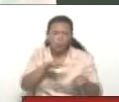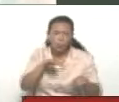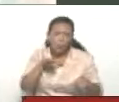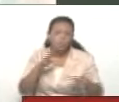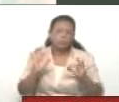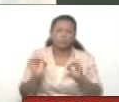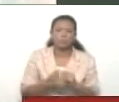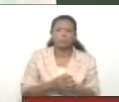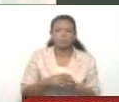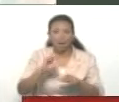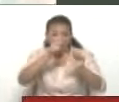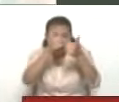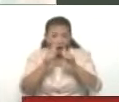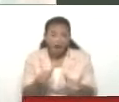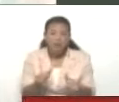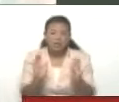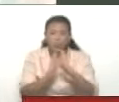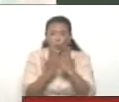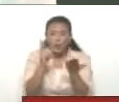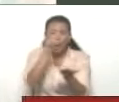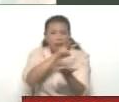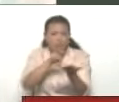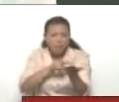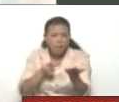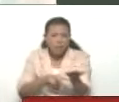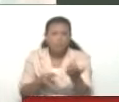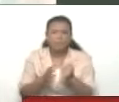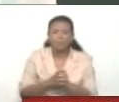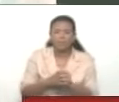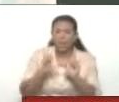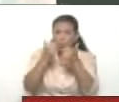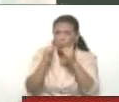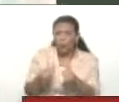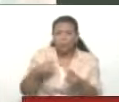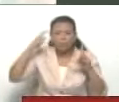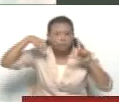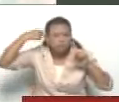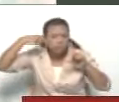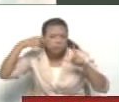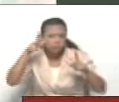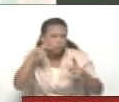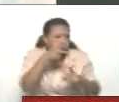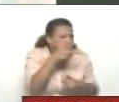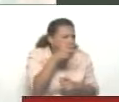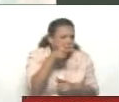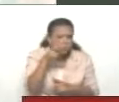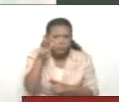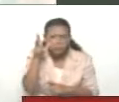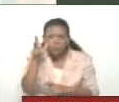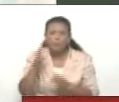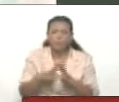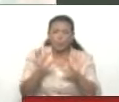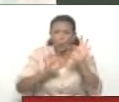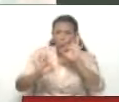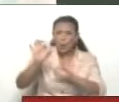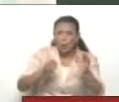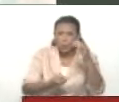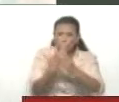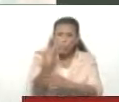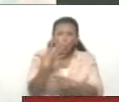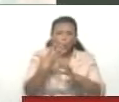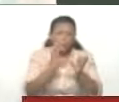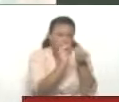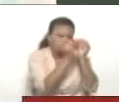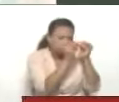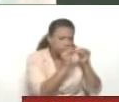tradicional, artes del libro y la lectura, artes audiovisuales, luthier, constructores de